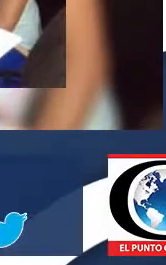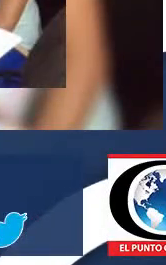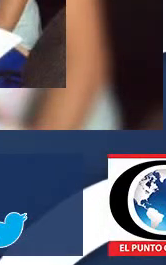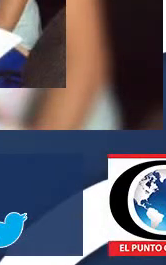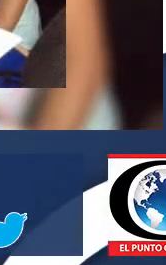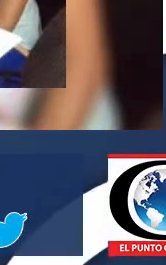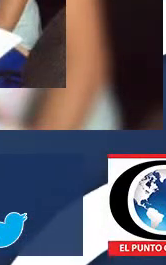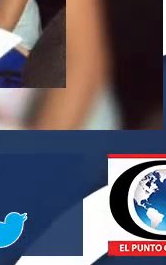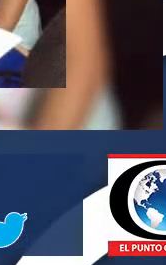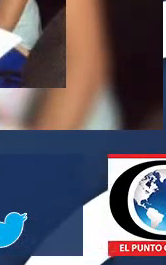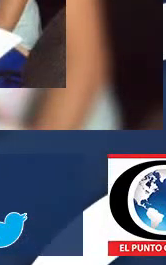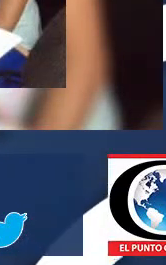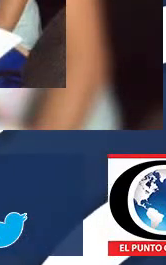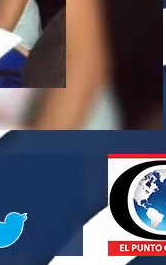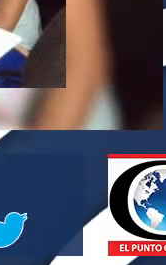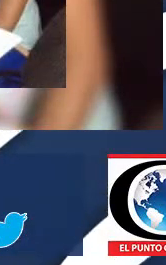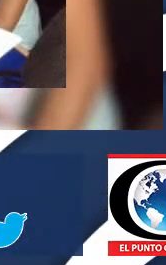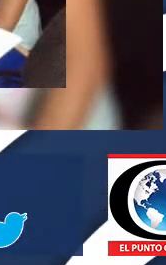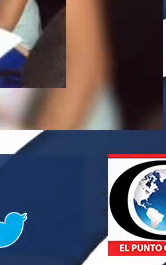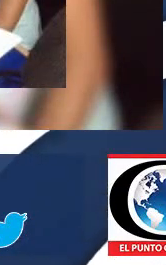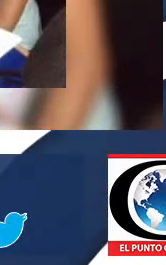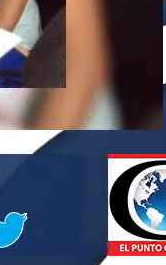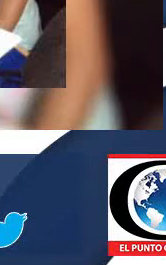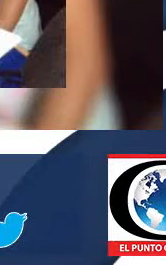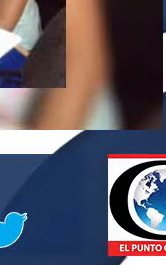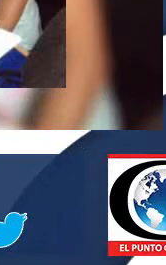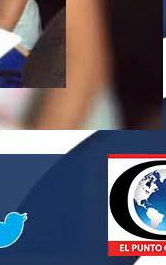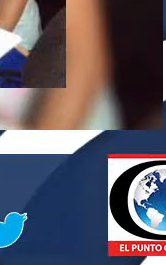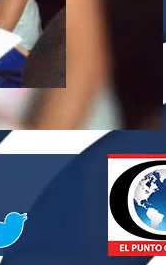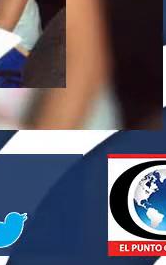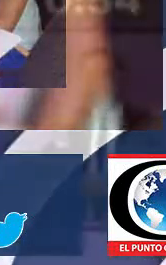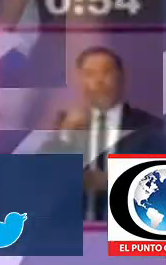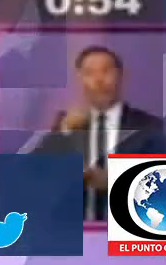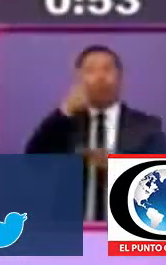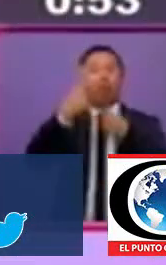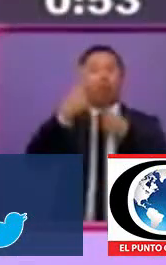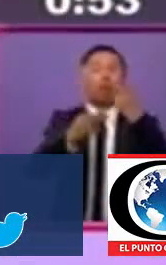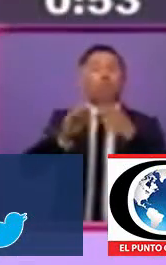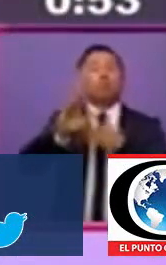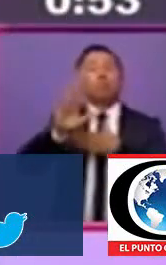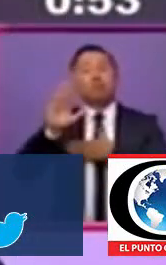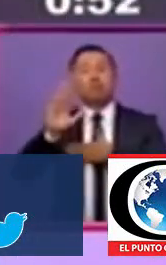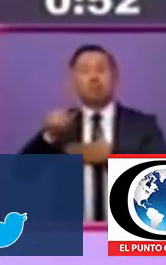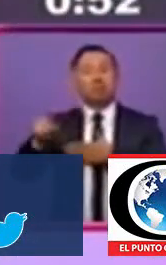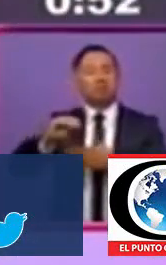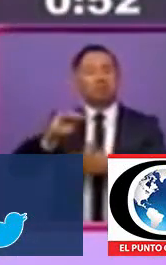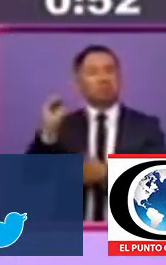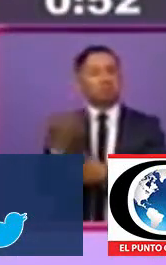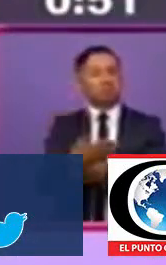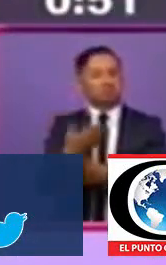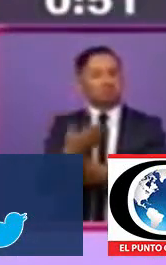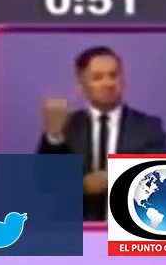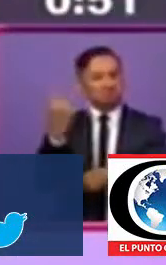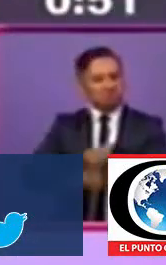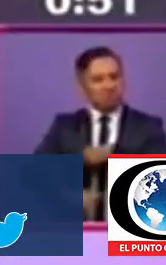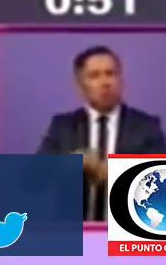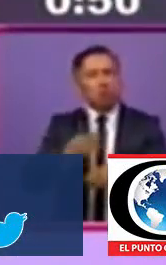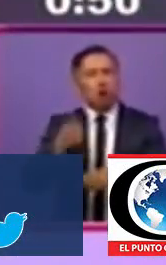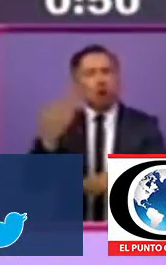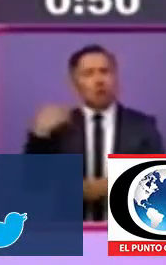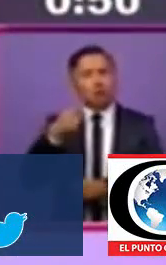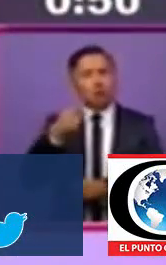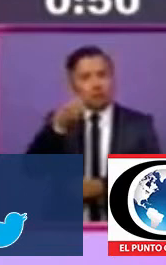dándose todavía con todo, así Delfina Gómez, defendiéndose de lo indefendible, Eduardo, con eso de los